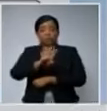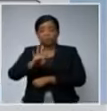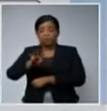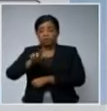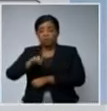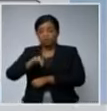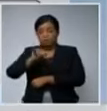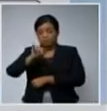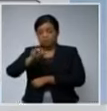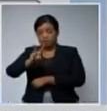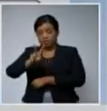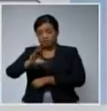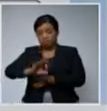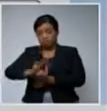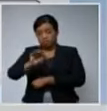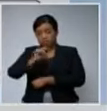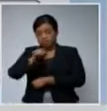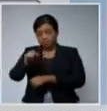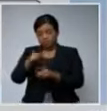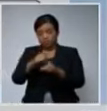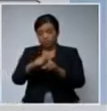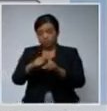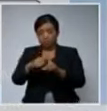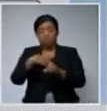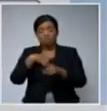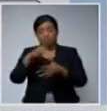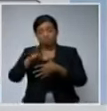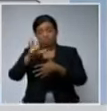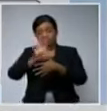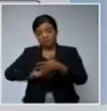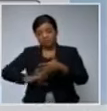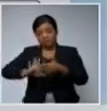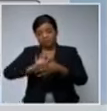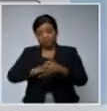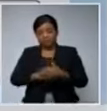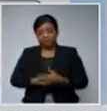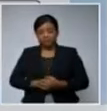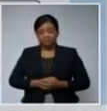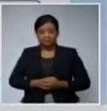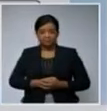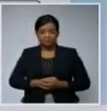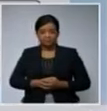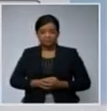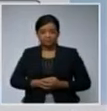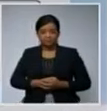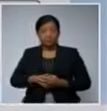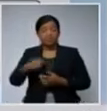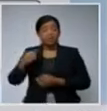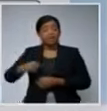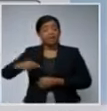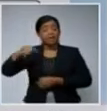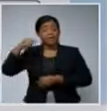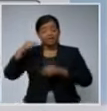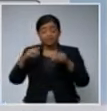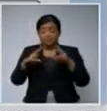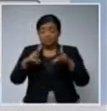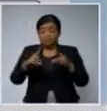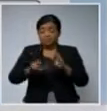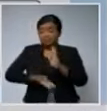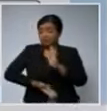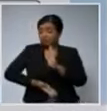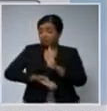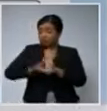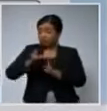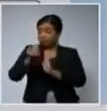44,62% de todos los casos en el mundo. Ayer, con esta cifra de casos confirmados, pues